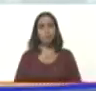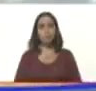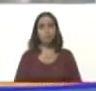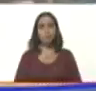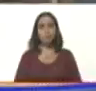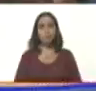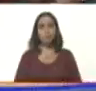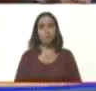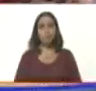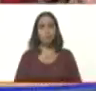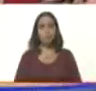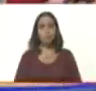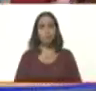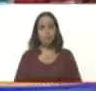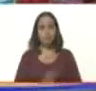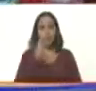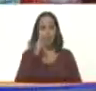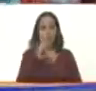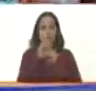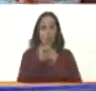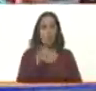Fíjense este dato importante.